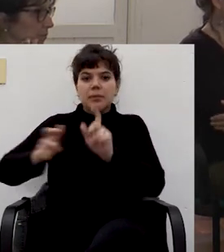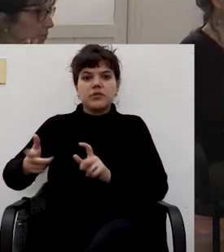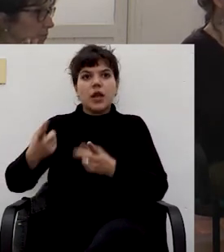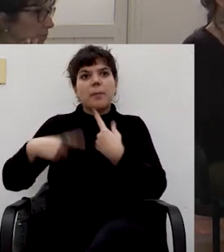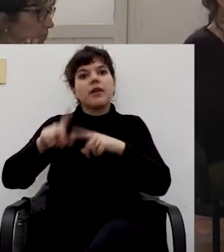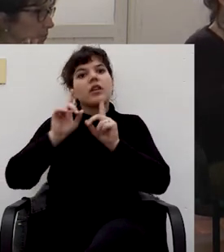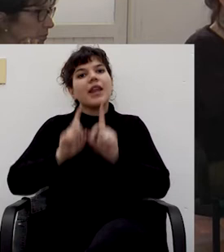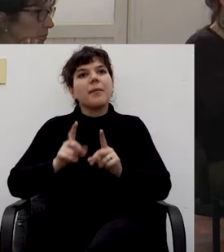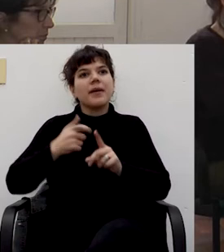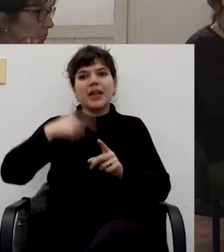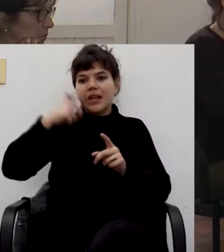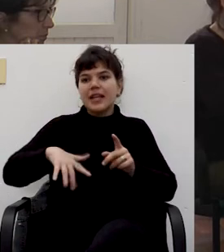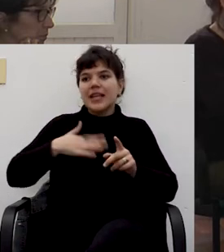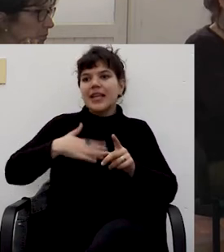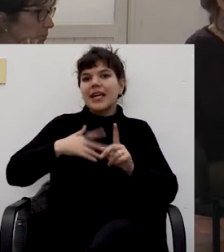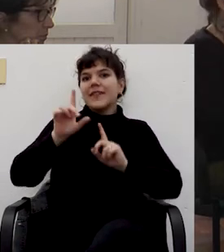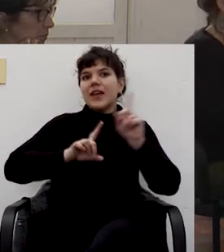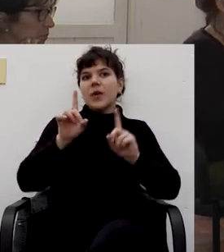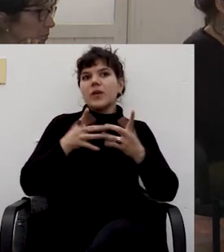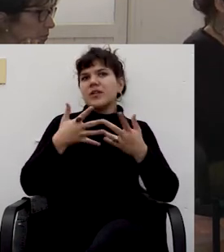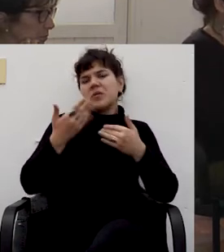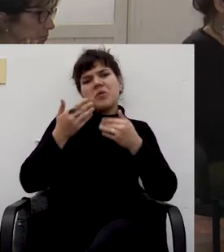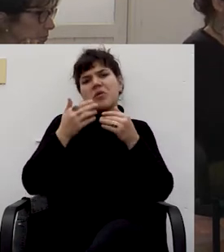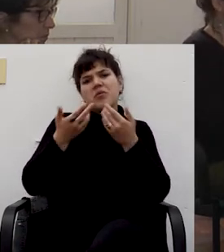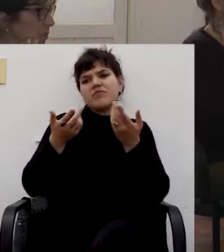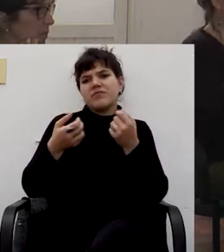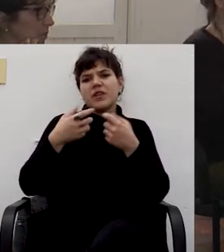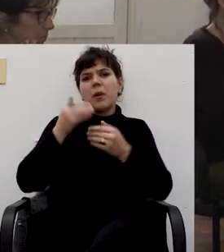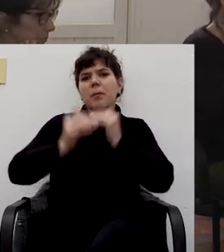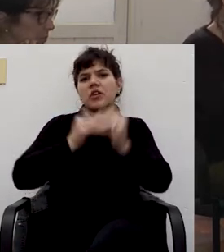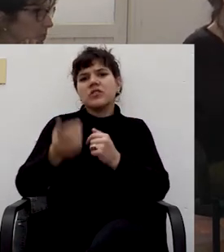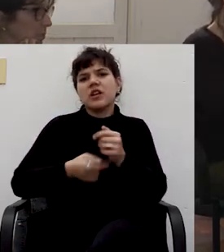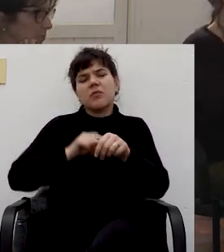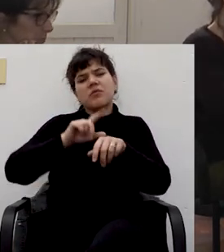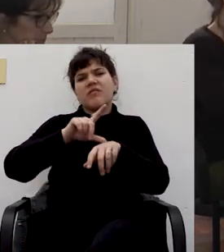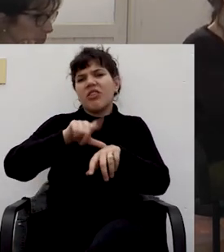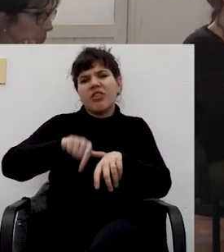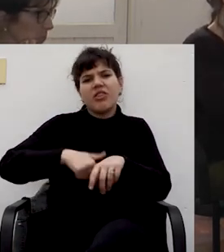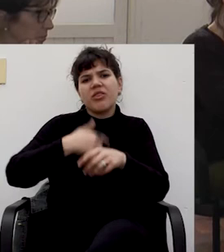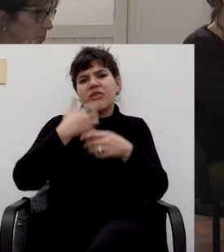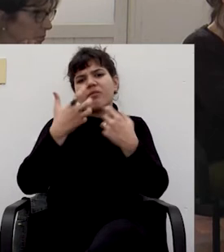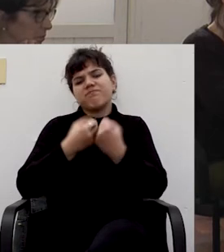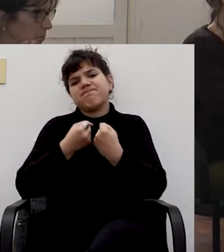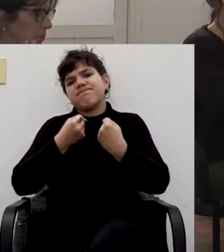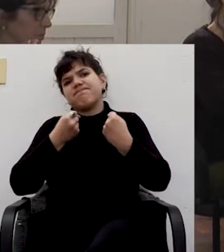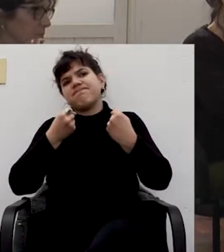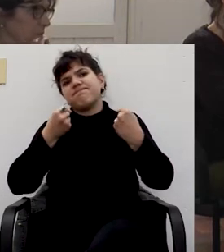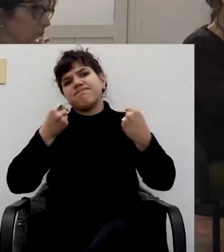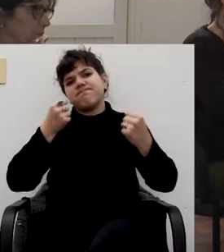mismo tiempo somos una institución con procesos muy lentos, somos